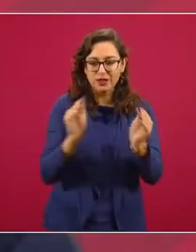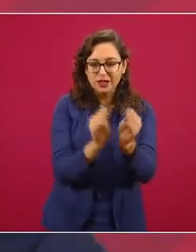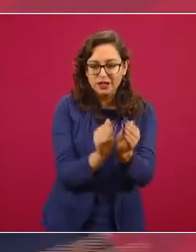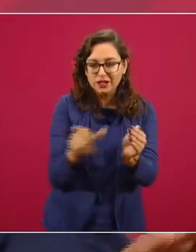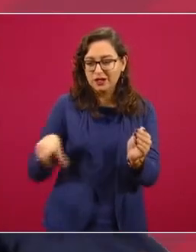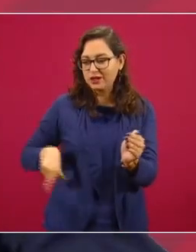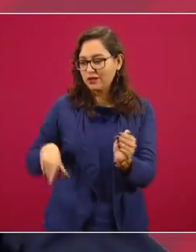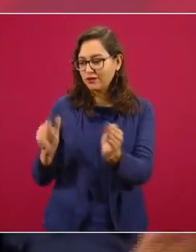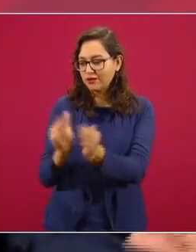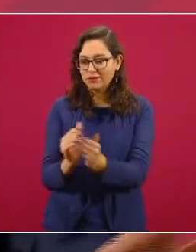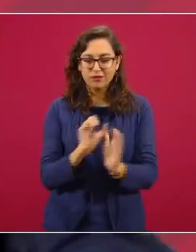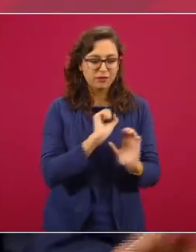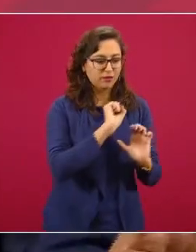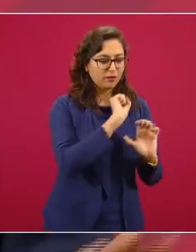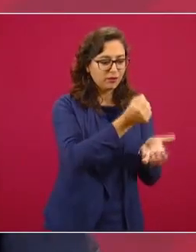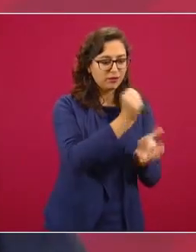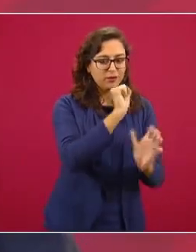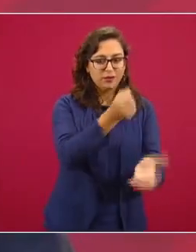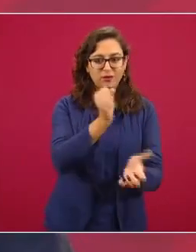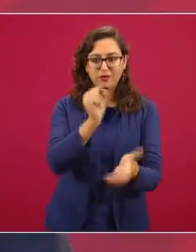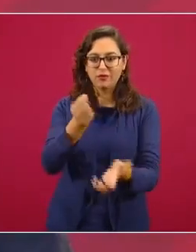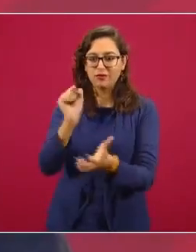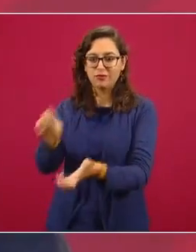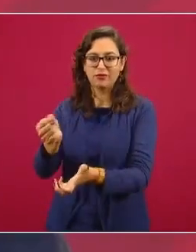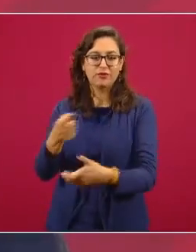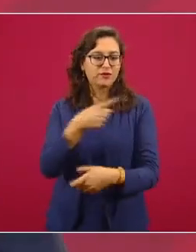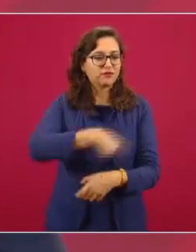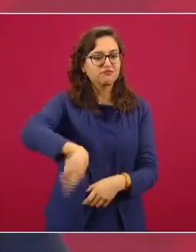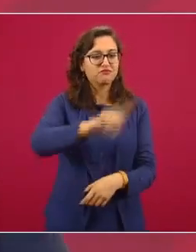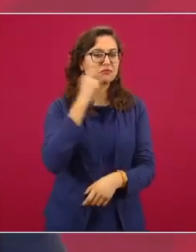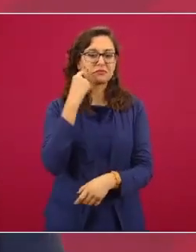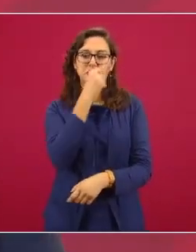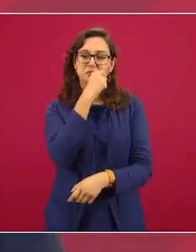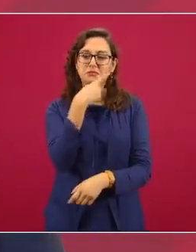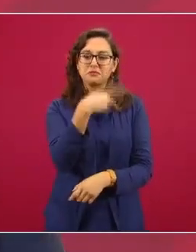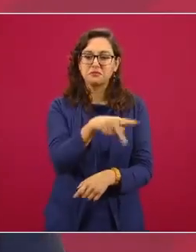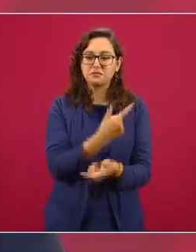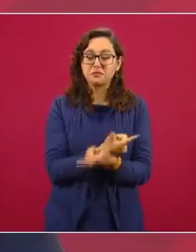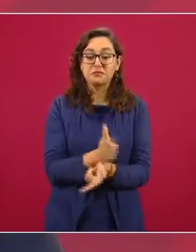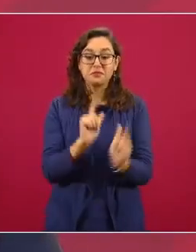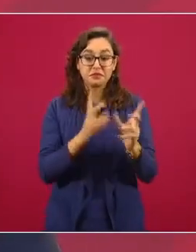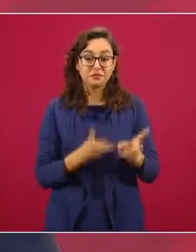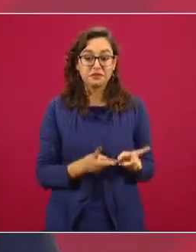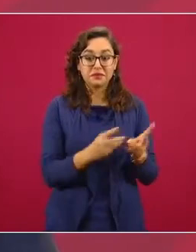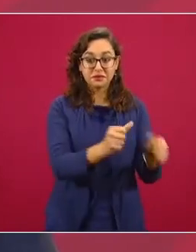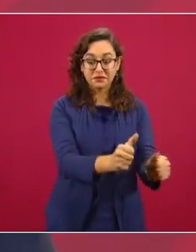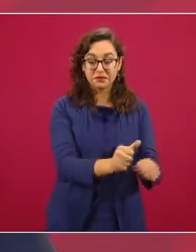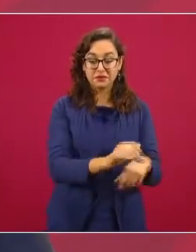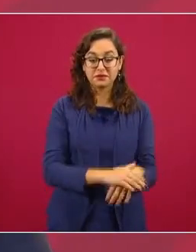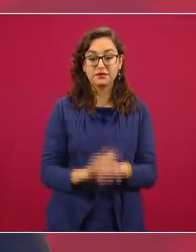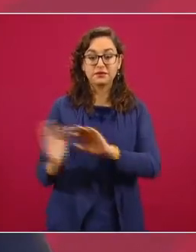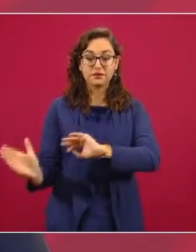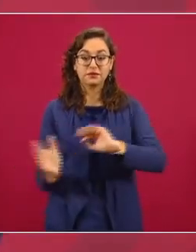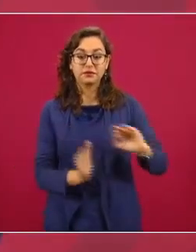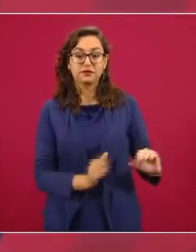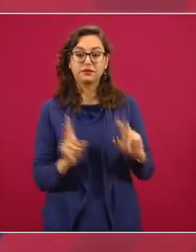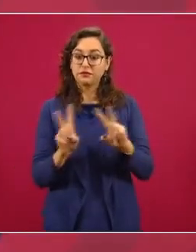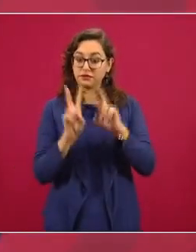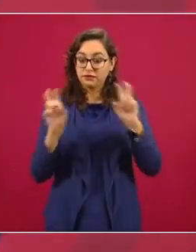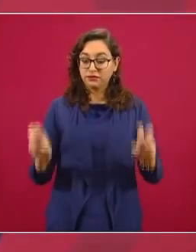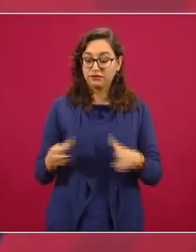que hacían lo que querían. En el caso de los puertos, pues se va a avanzar en